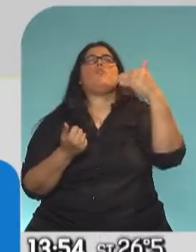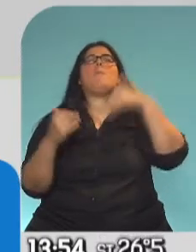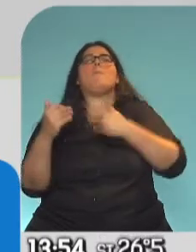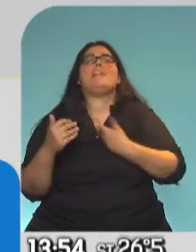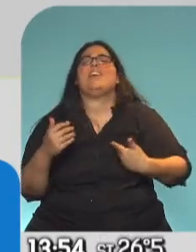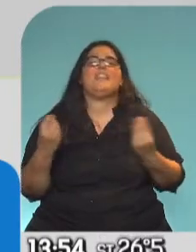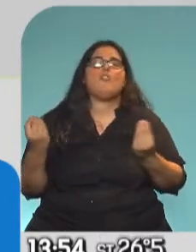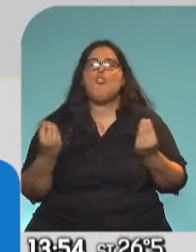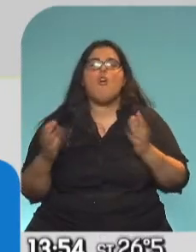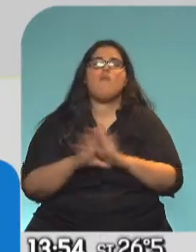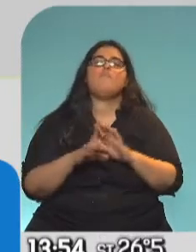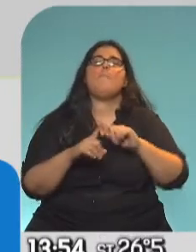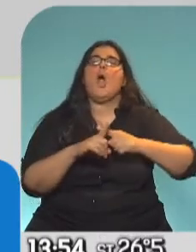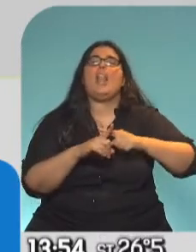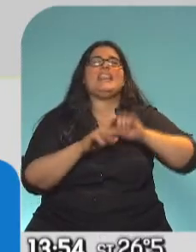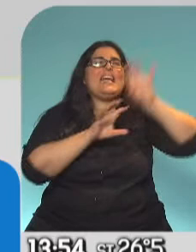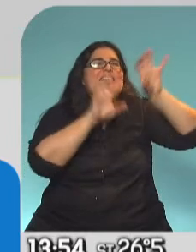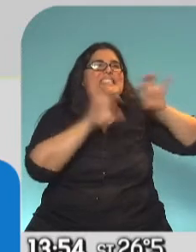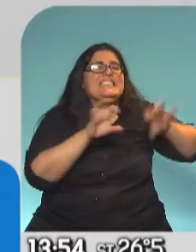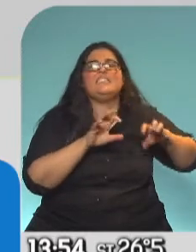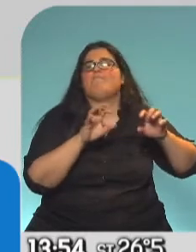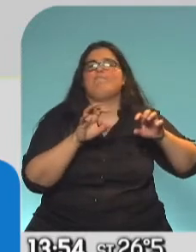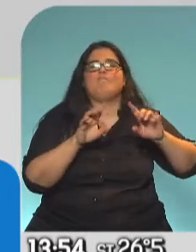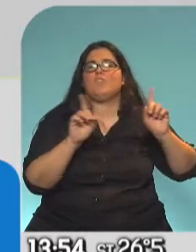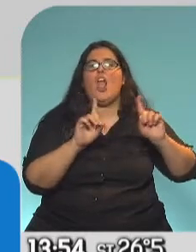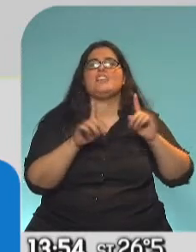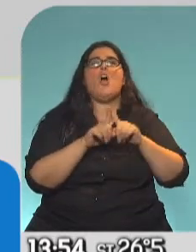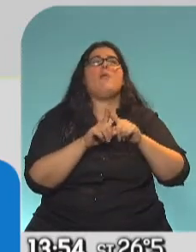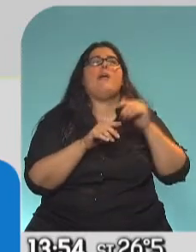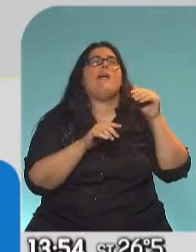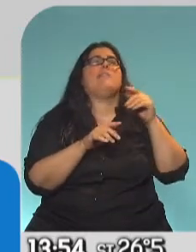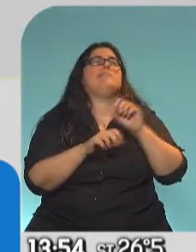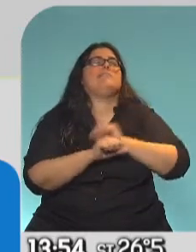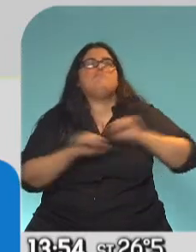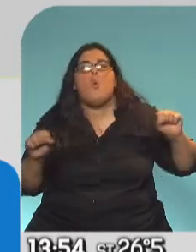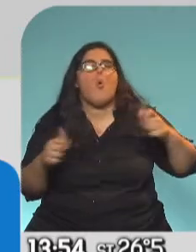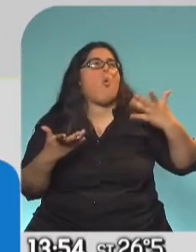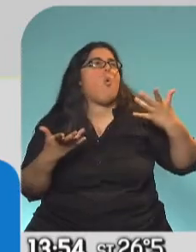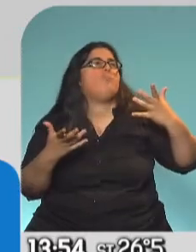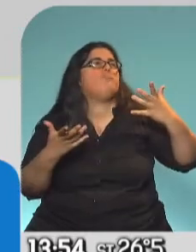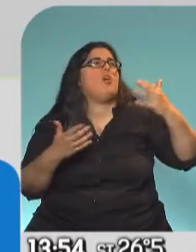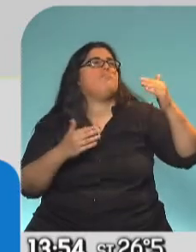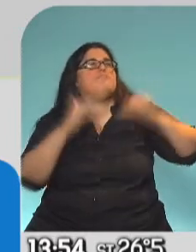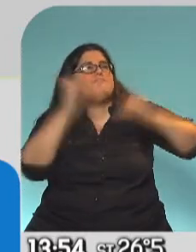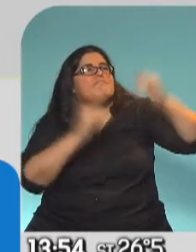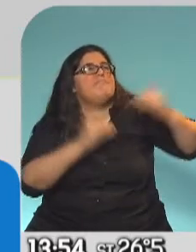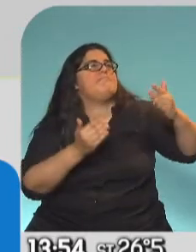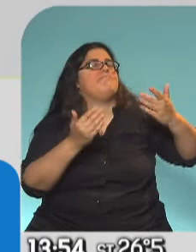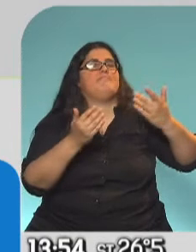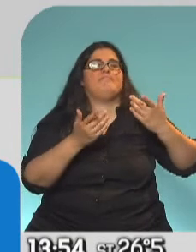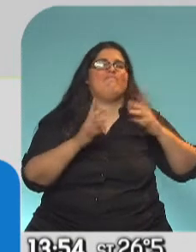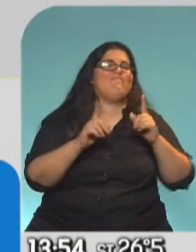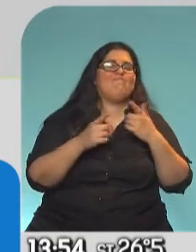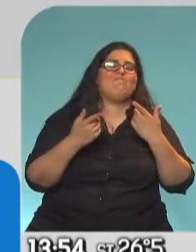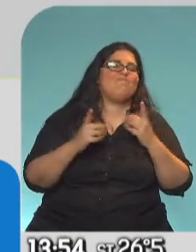política muy regionalizada, donde el sistema político está estallado, donde hay partidos que suben y bajan, es muy fluido todo, no lo